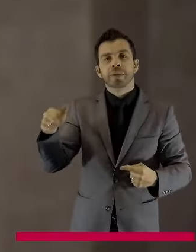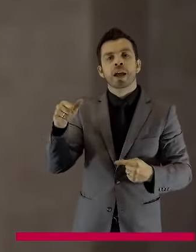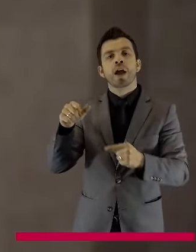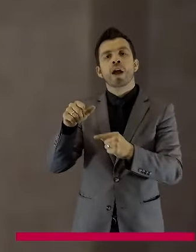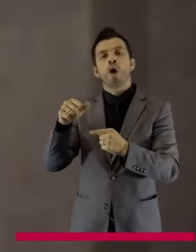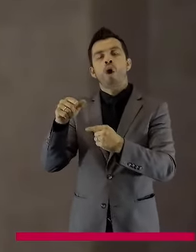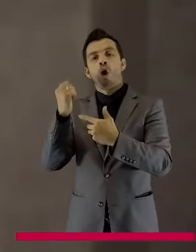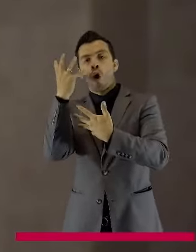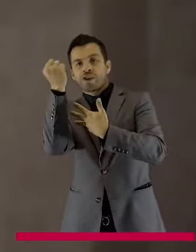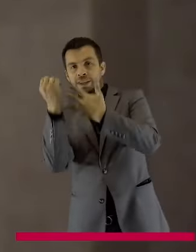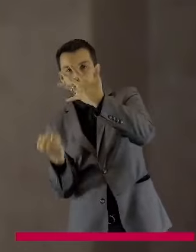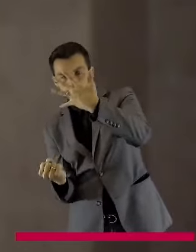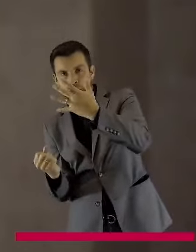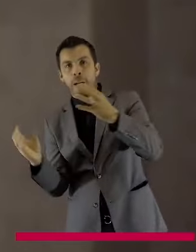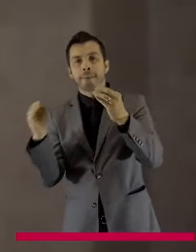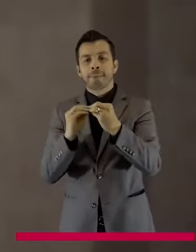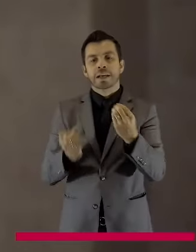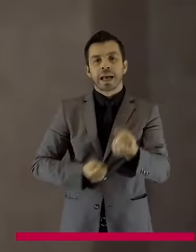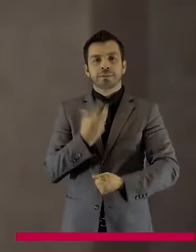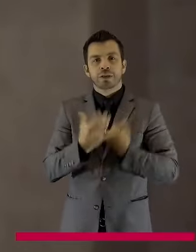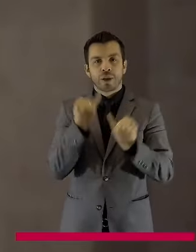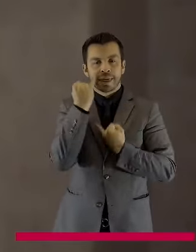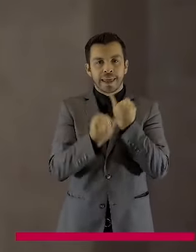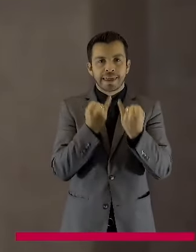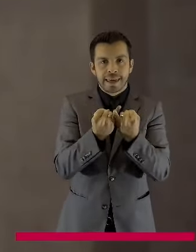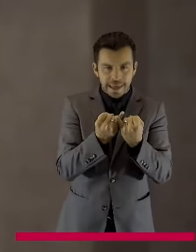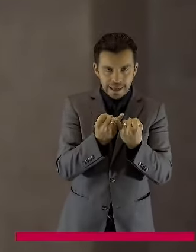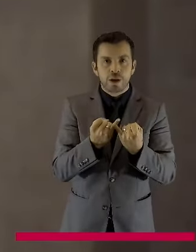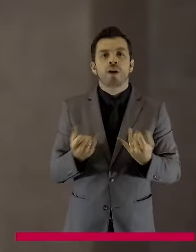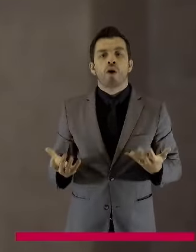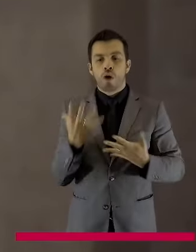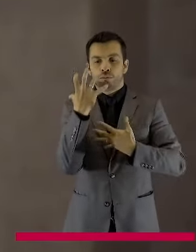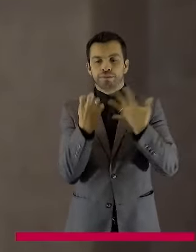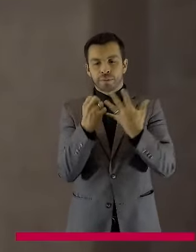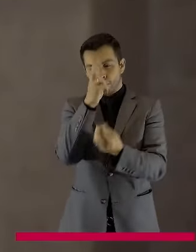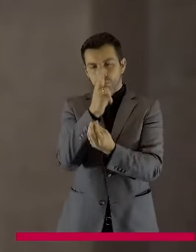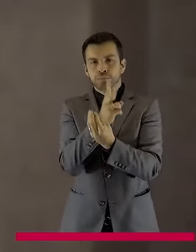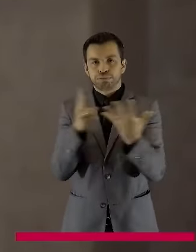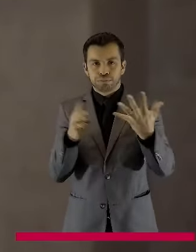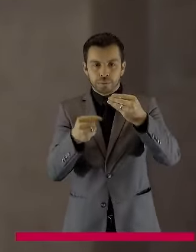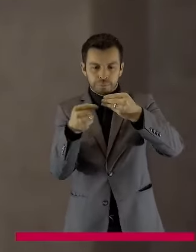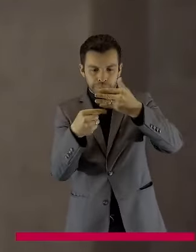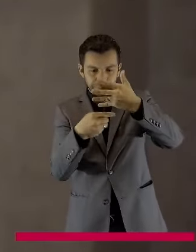como de expresión de identidad de género diversa.